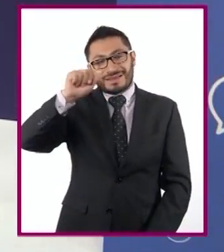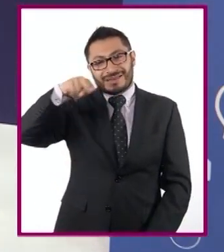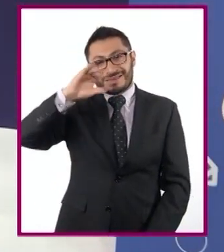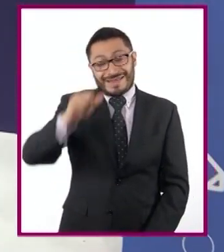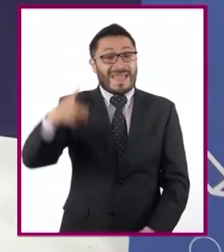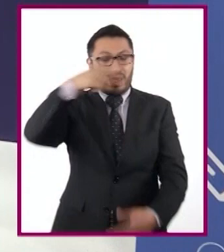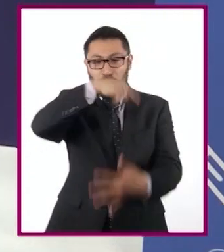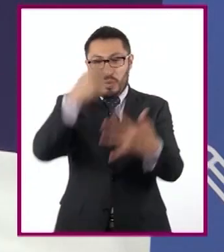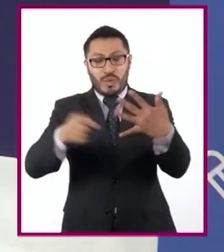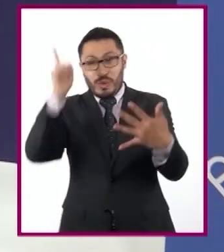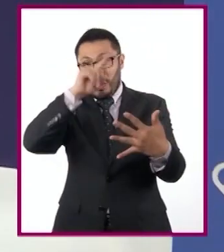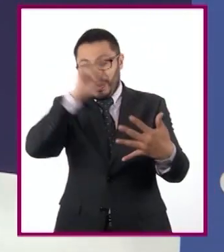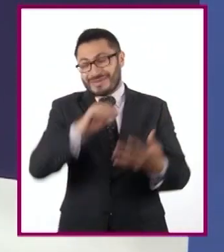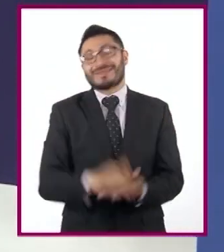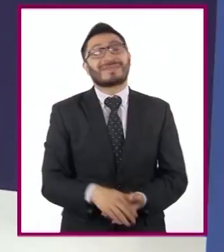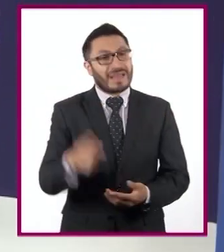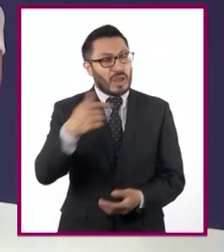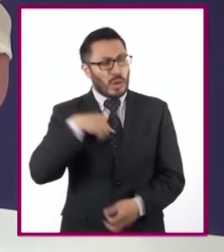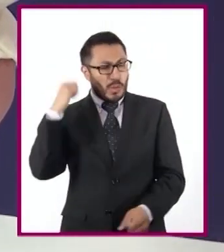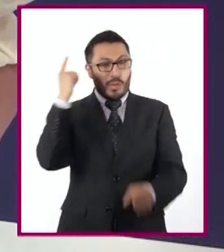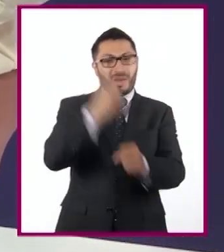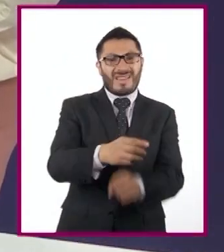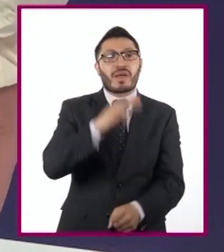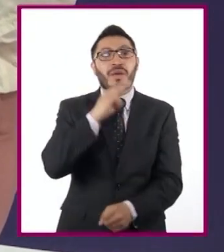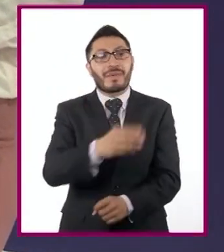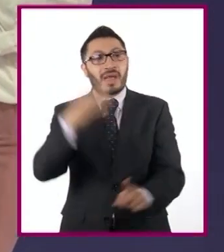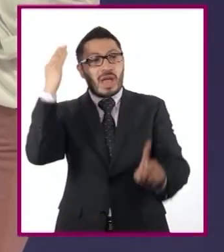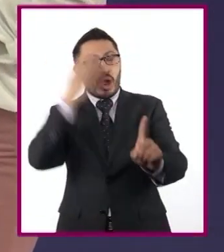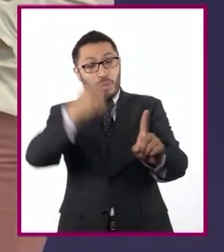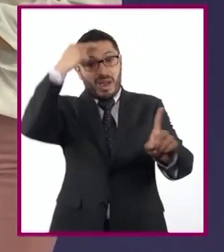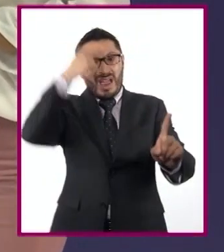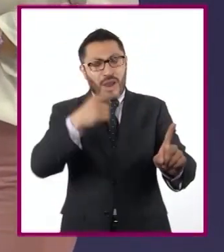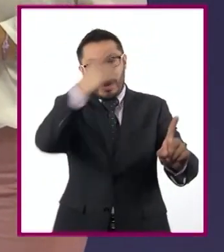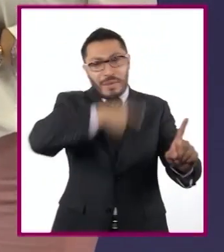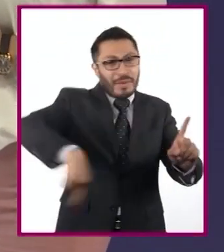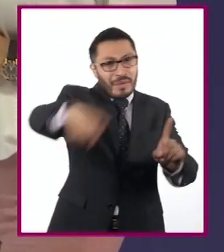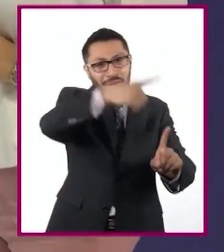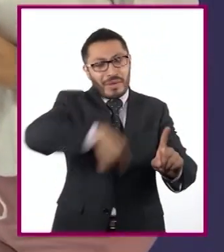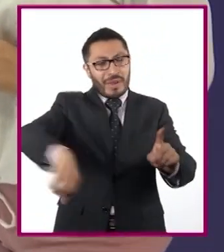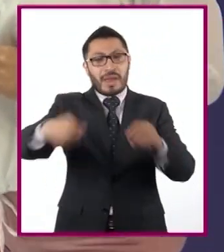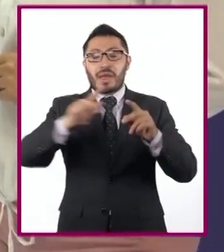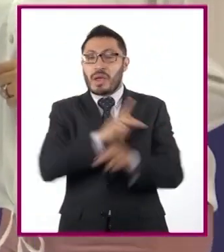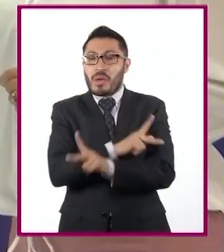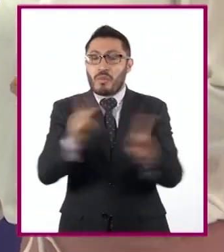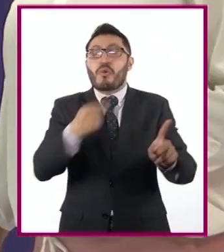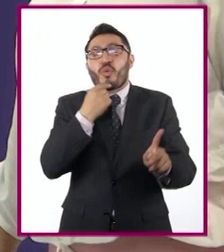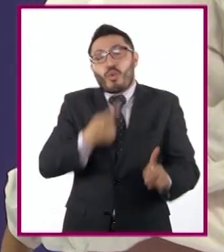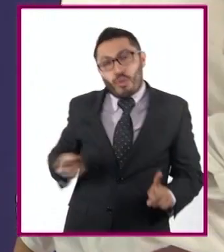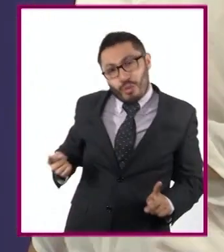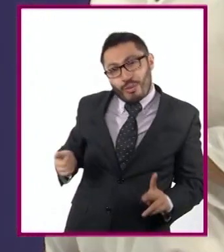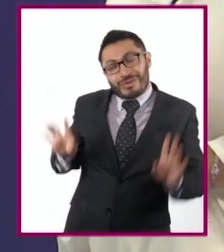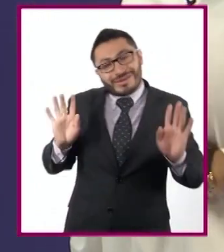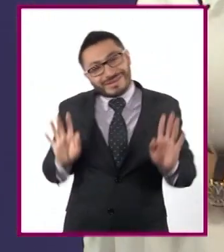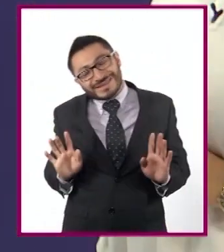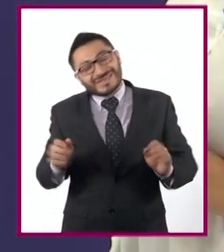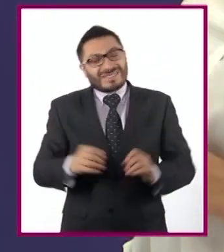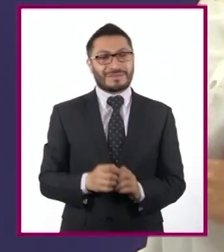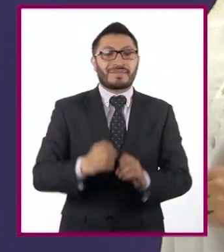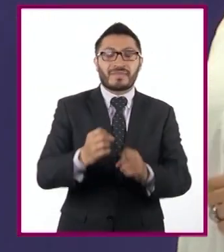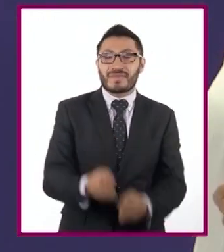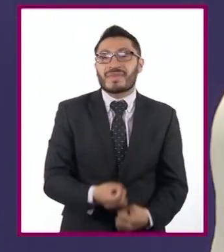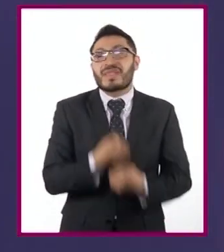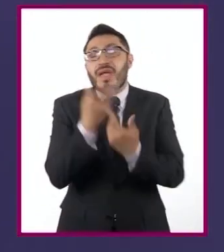recomendaciones. Yo identifiqué que el mensaje está dirigido principalmente al público infantil. La expresión